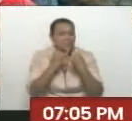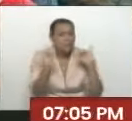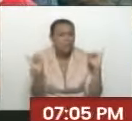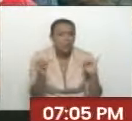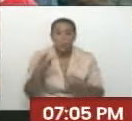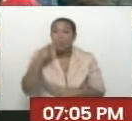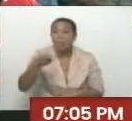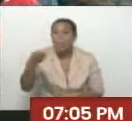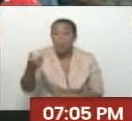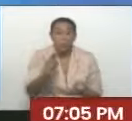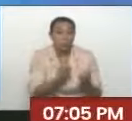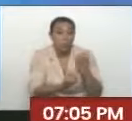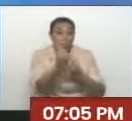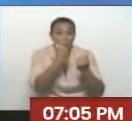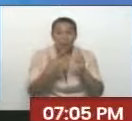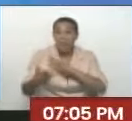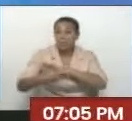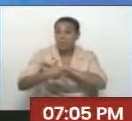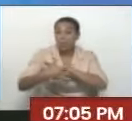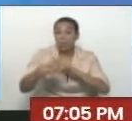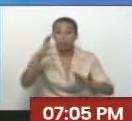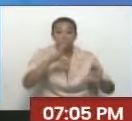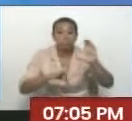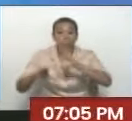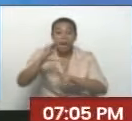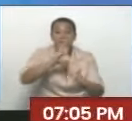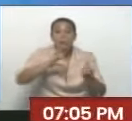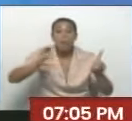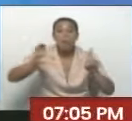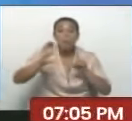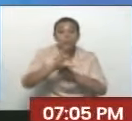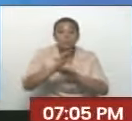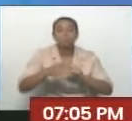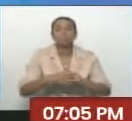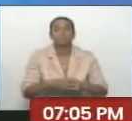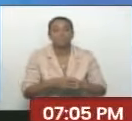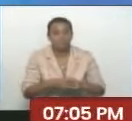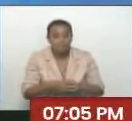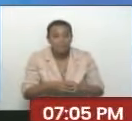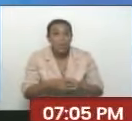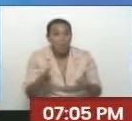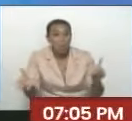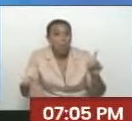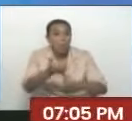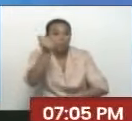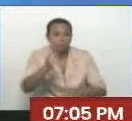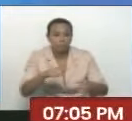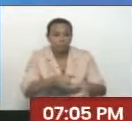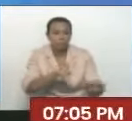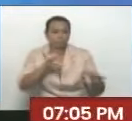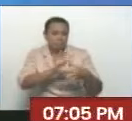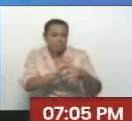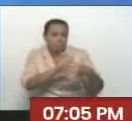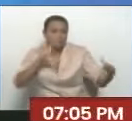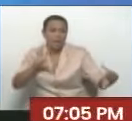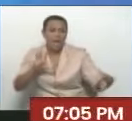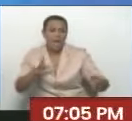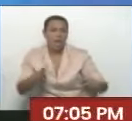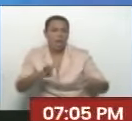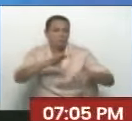lo político, en lo económico, en lo tecnológico, en lo cultural, lograr la descolonización